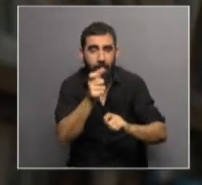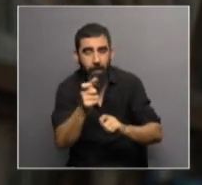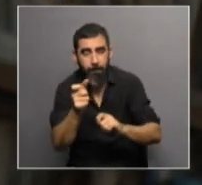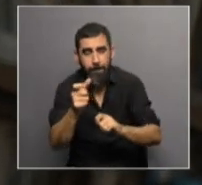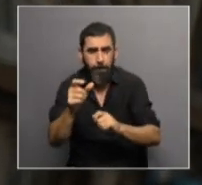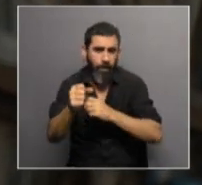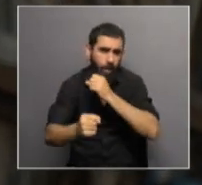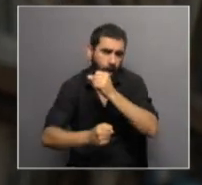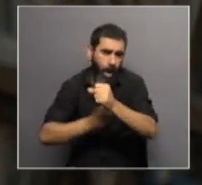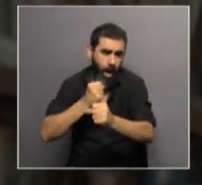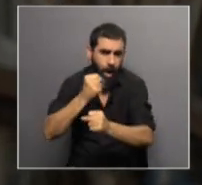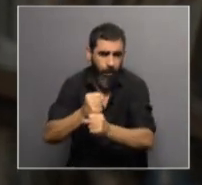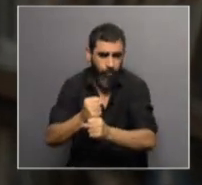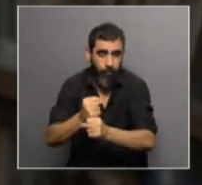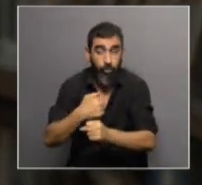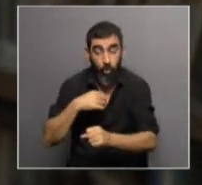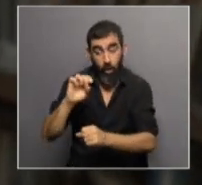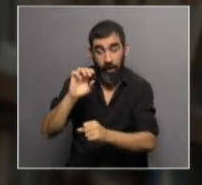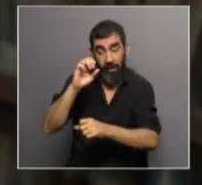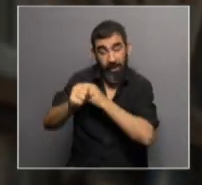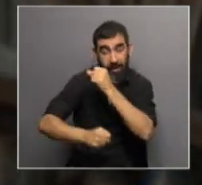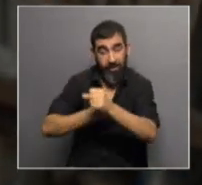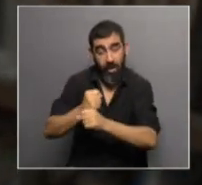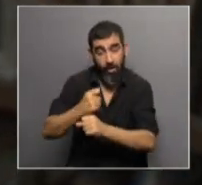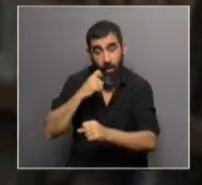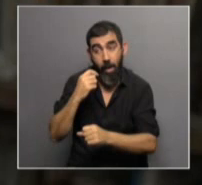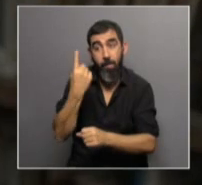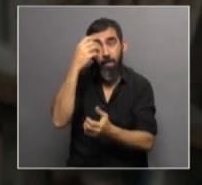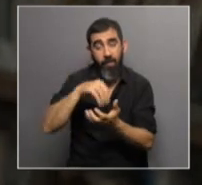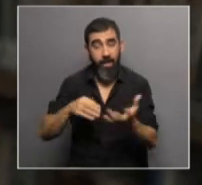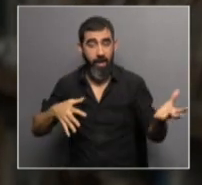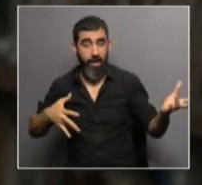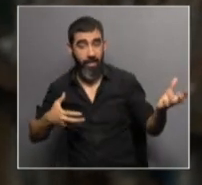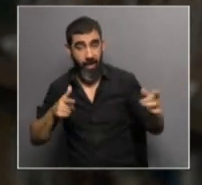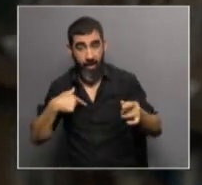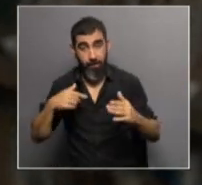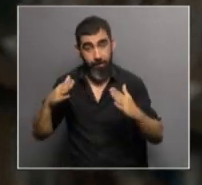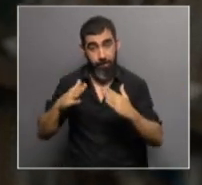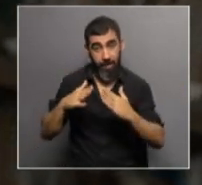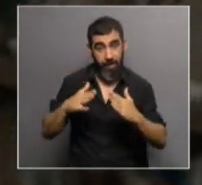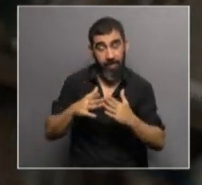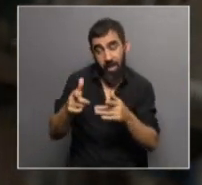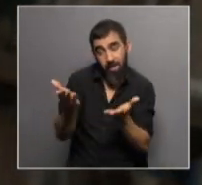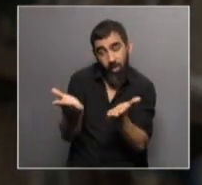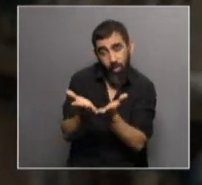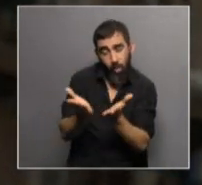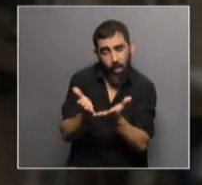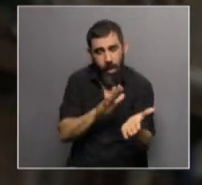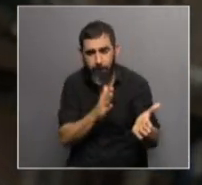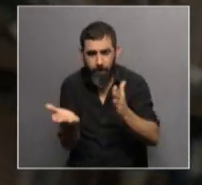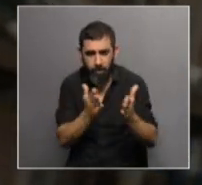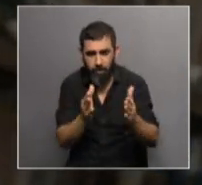durante años la prisión a los 15 años tuve una guitarra por primera vez y empecé a estudiar a ir más o menos